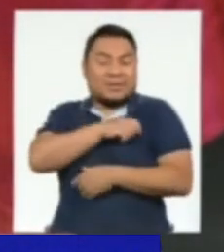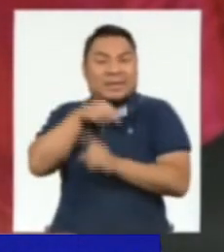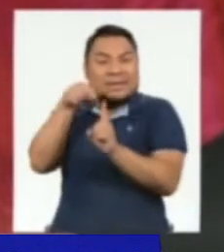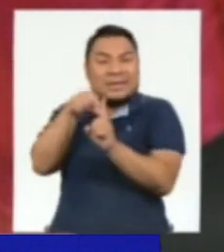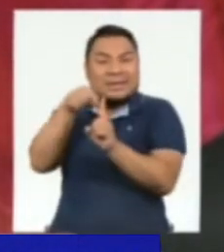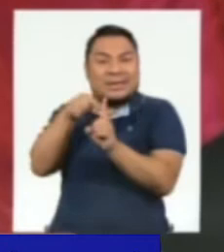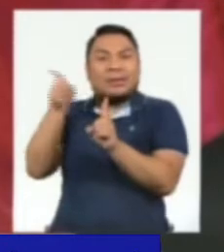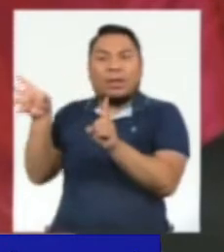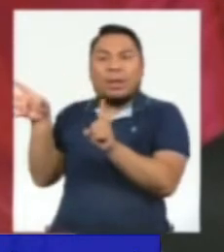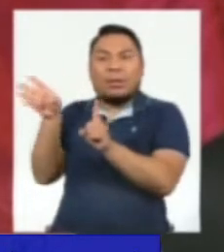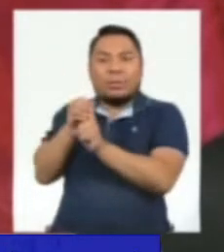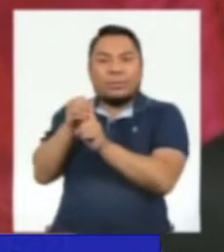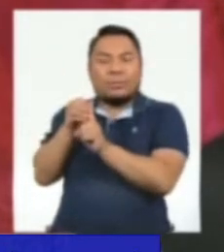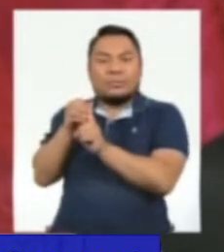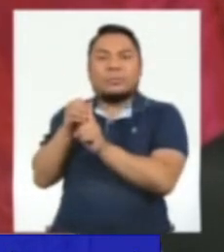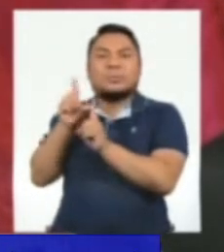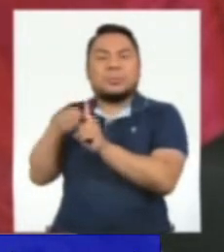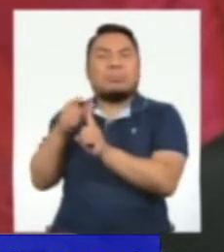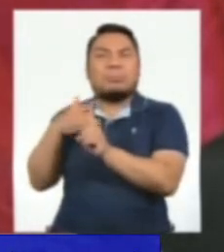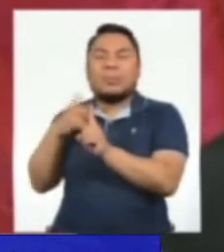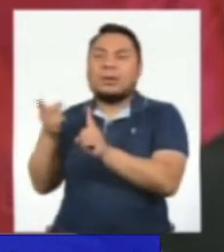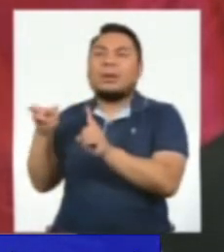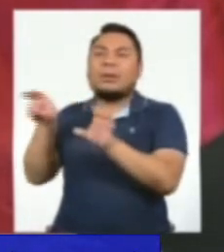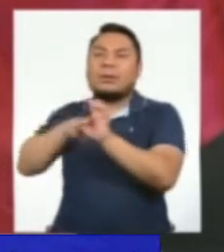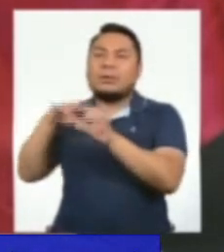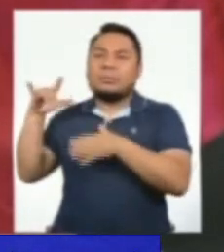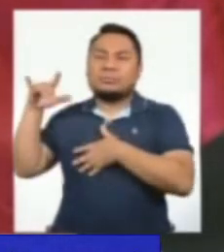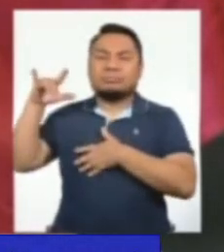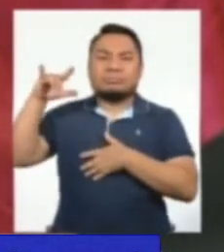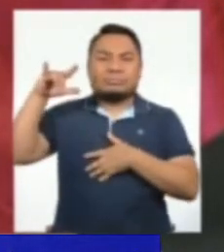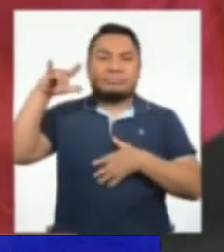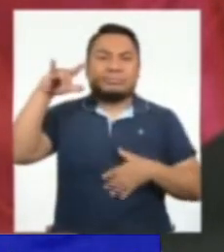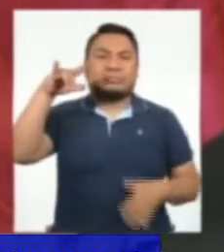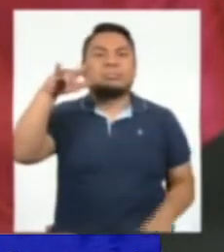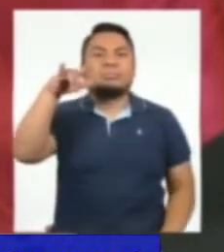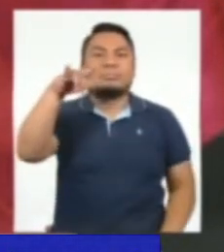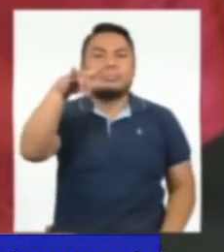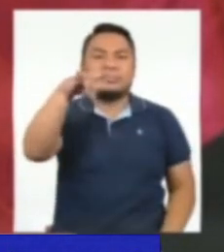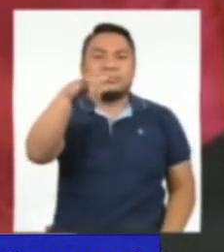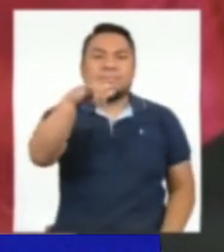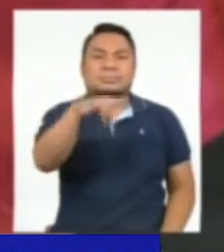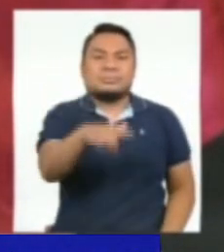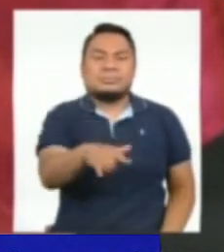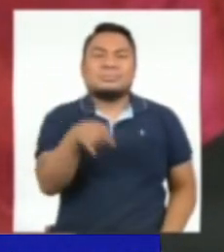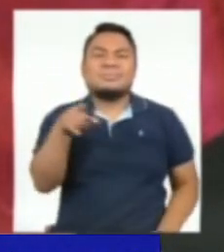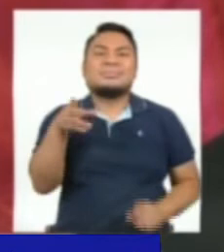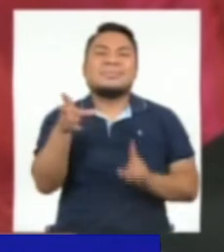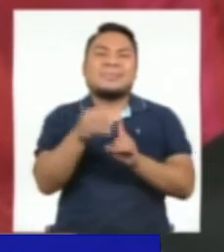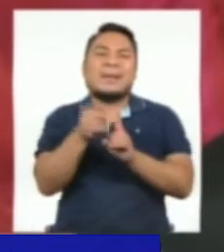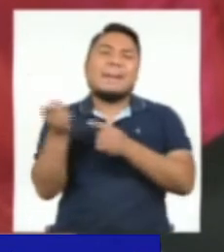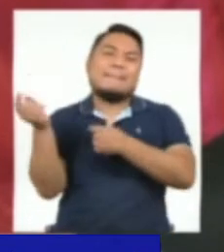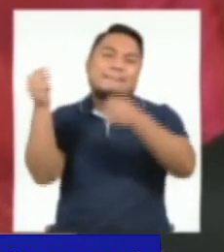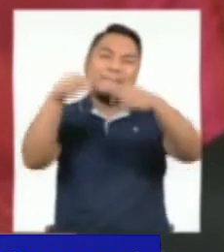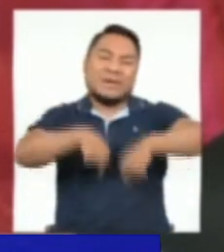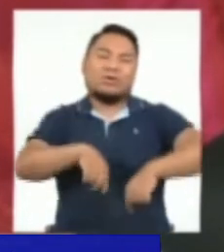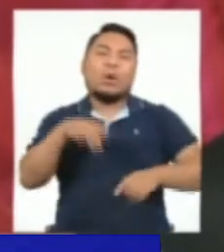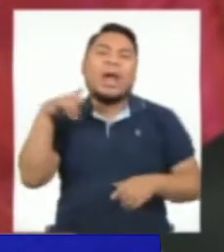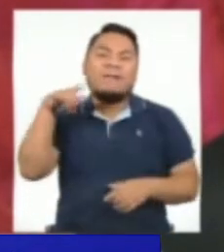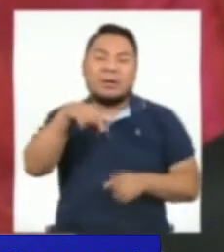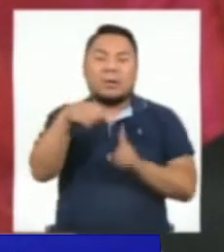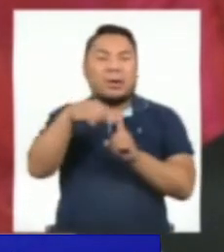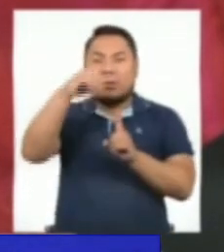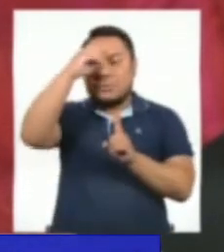y él se había venido acá al perú y entonces el virus vimos una persona en avión no sabía y